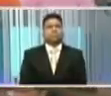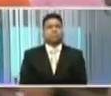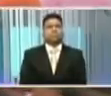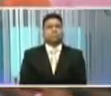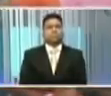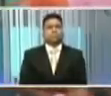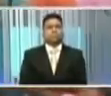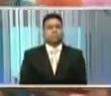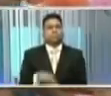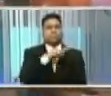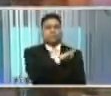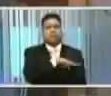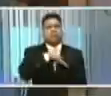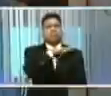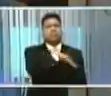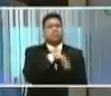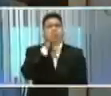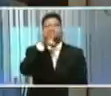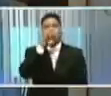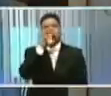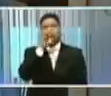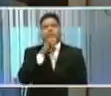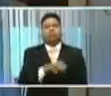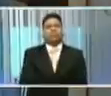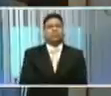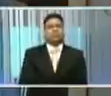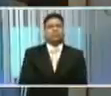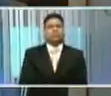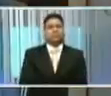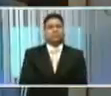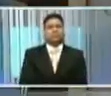A la Misión Nevado,